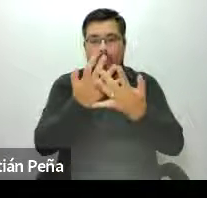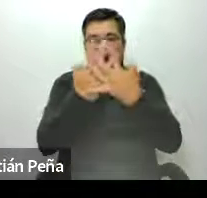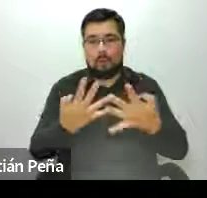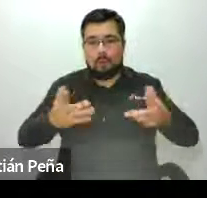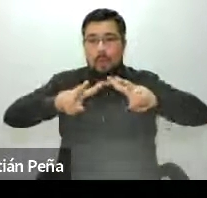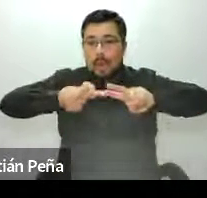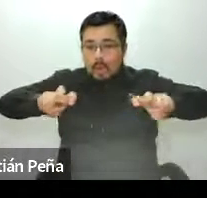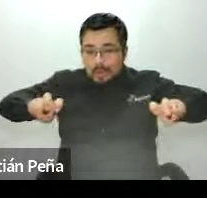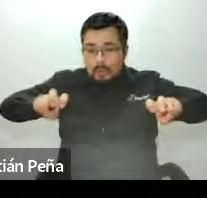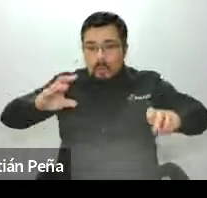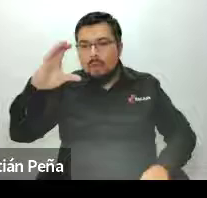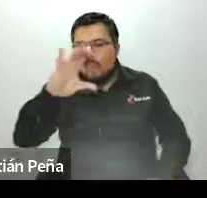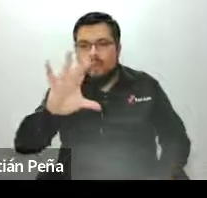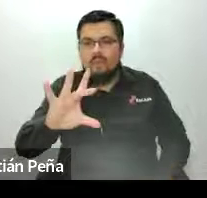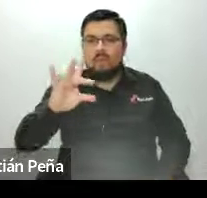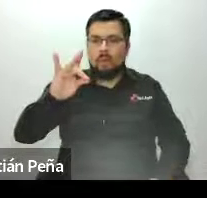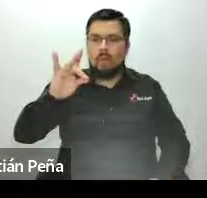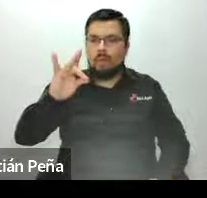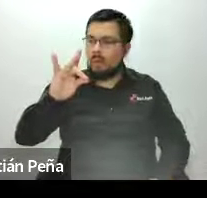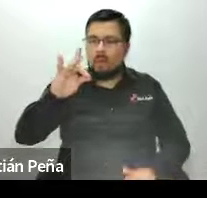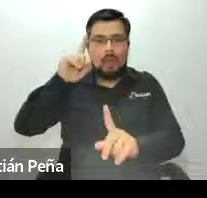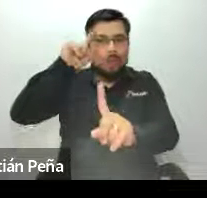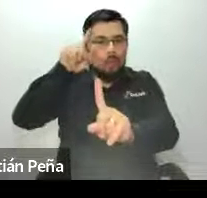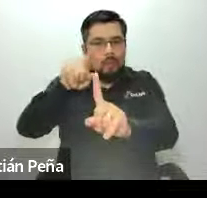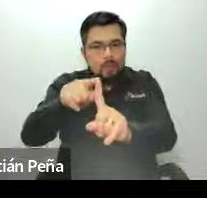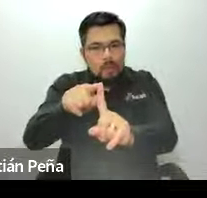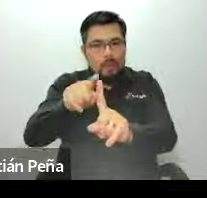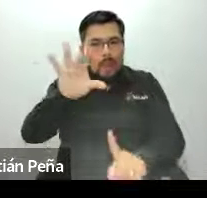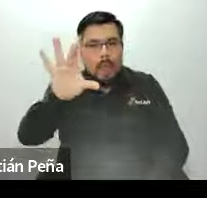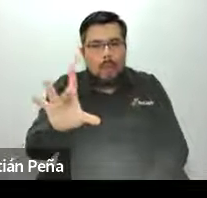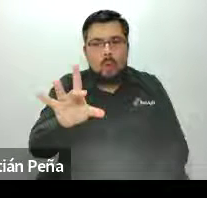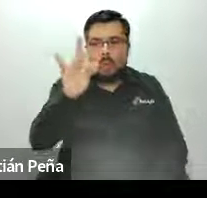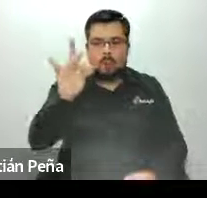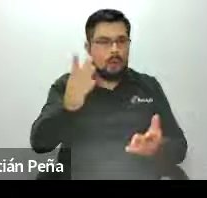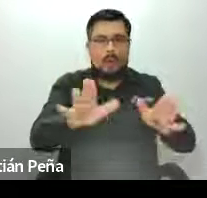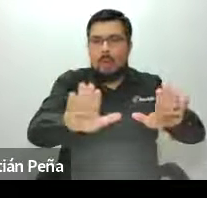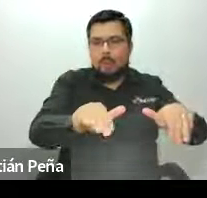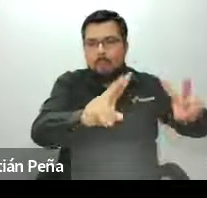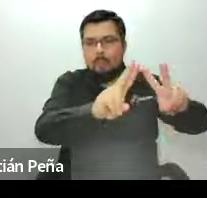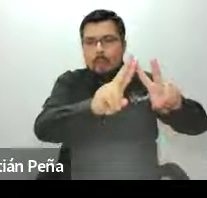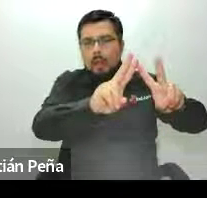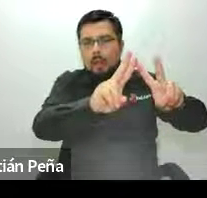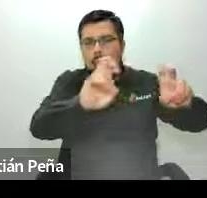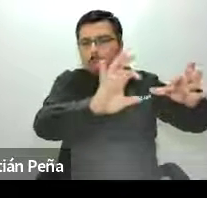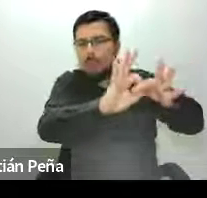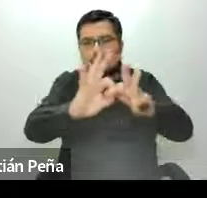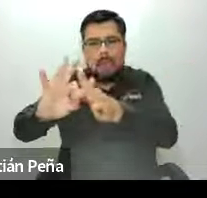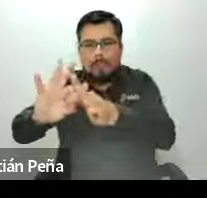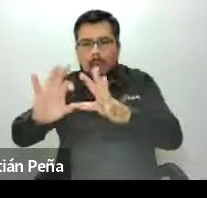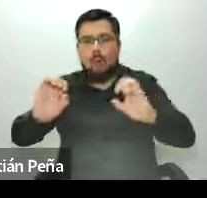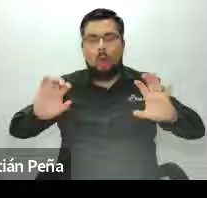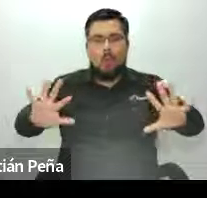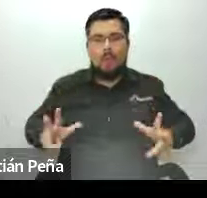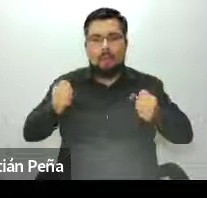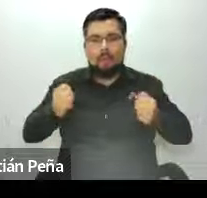que encontráramos objetivos que fueran como de un mismo ámbito temático o de habilidades, como les decíamos al principio, pero por